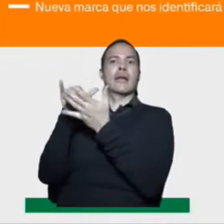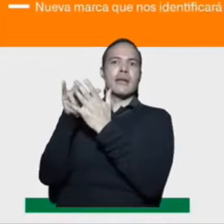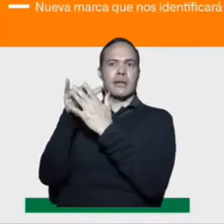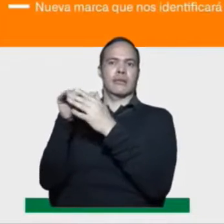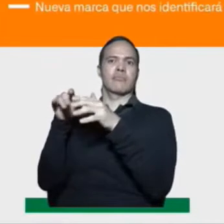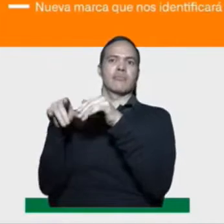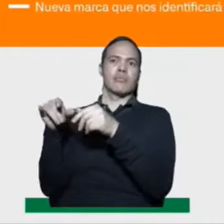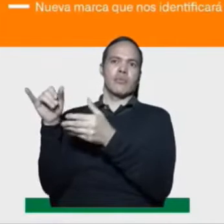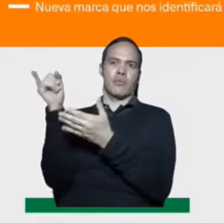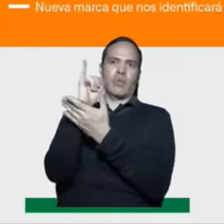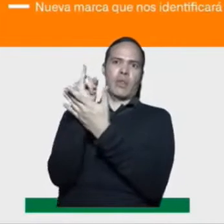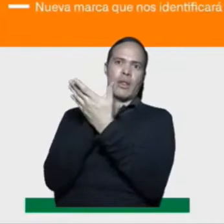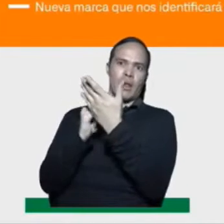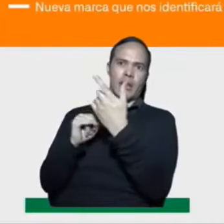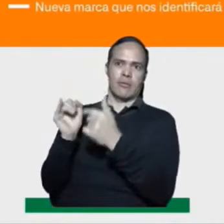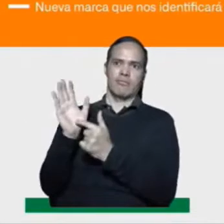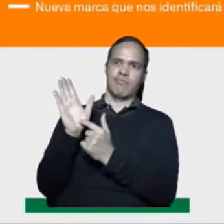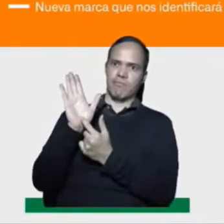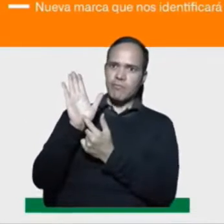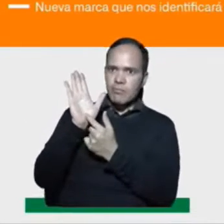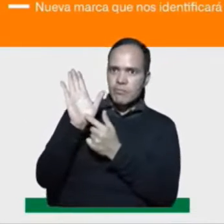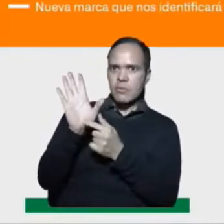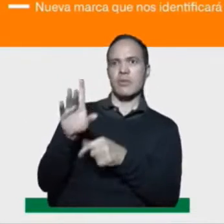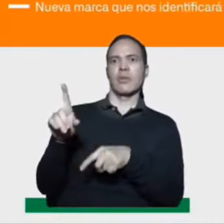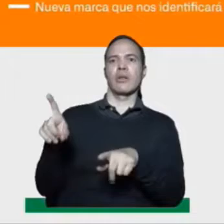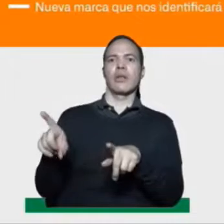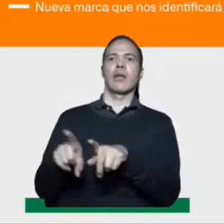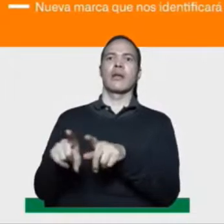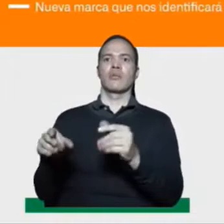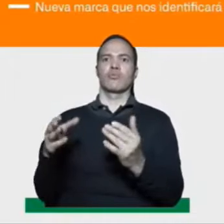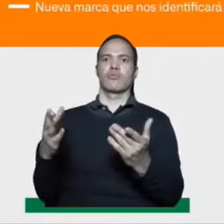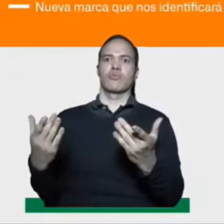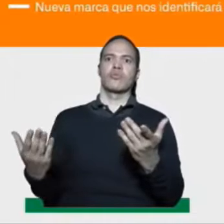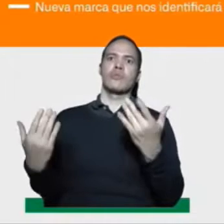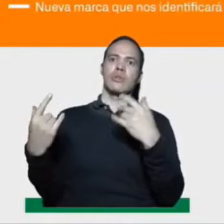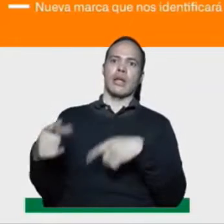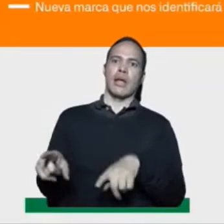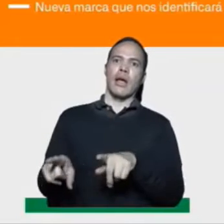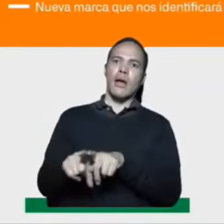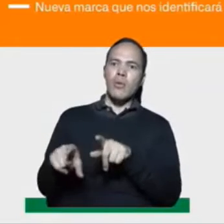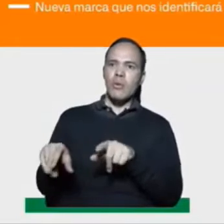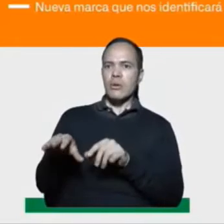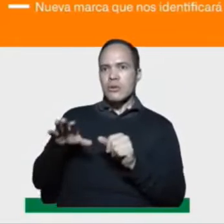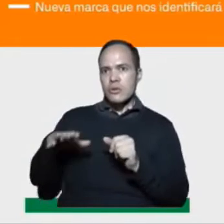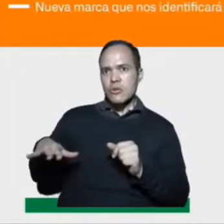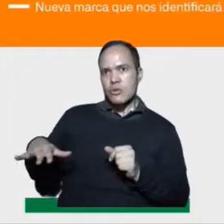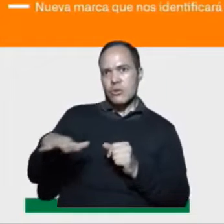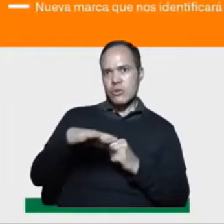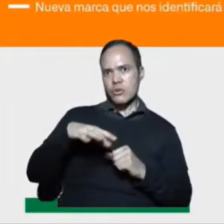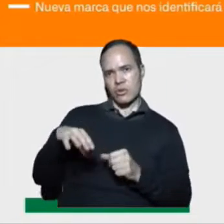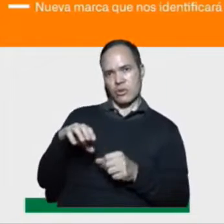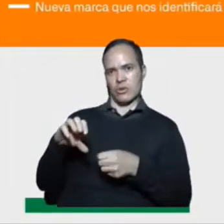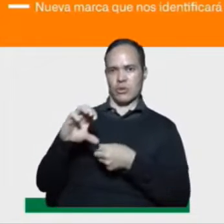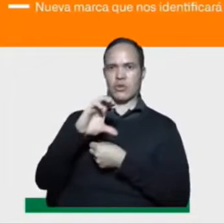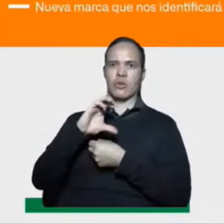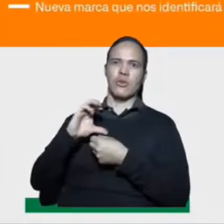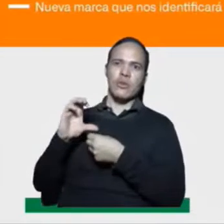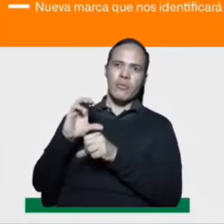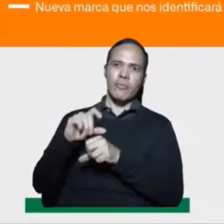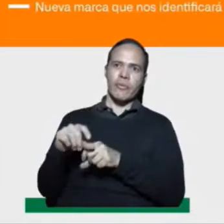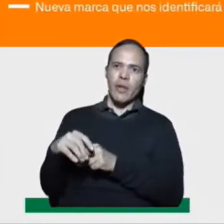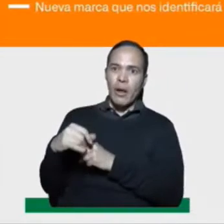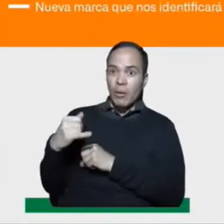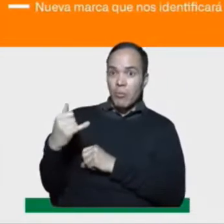los planes y en las estrategias que tenemos de marketing, en las estrategias de marketing de ciudad. O sea, era como si nosotros tuviéramos una